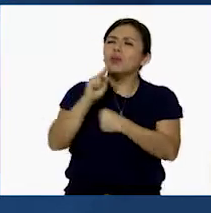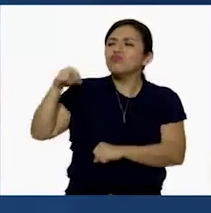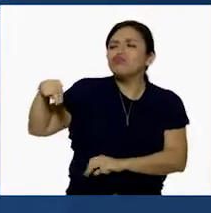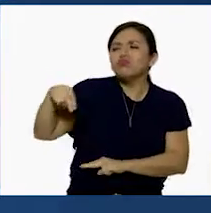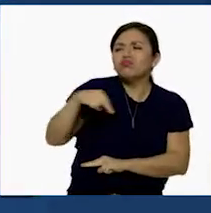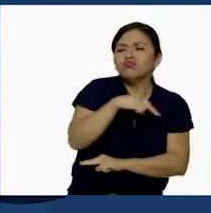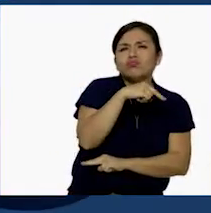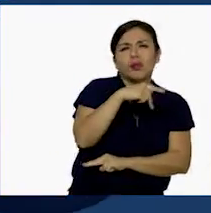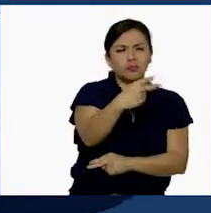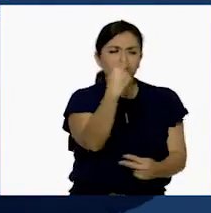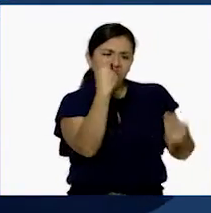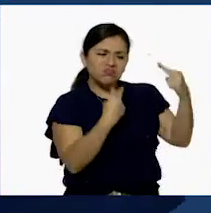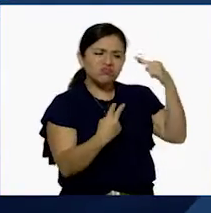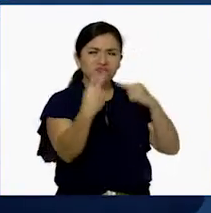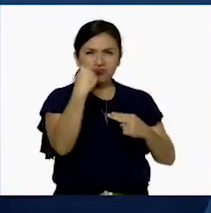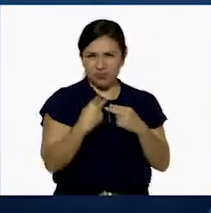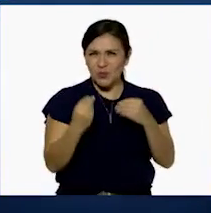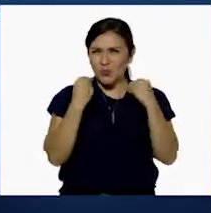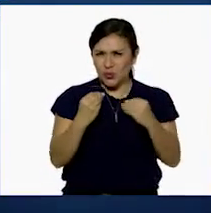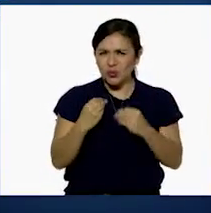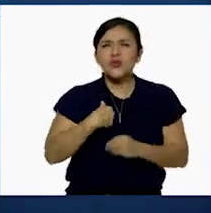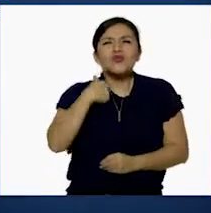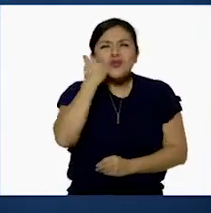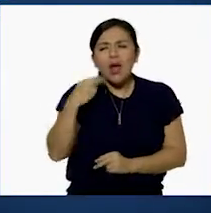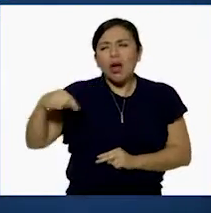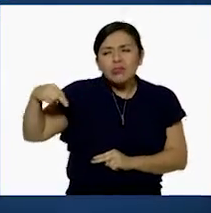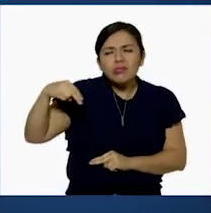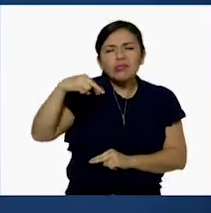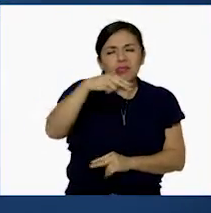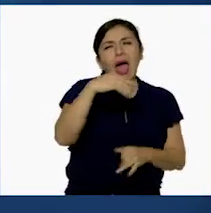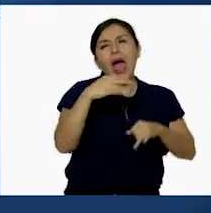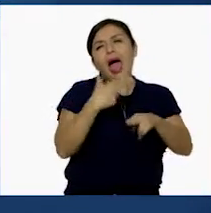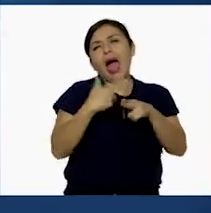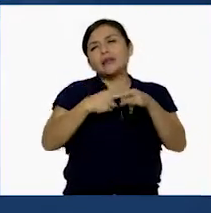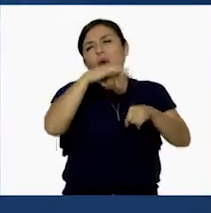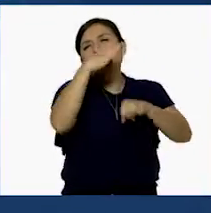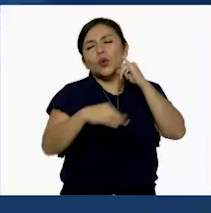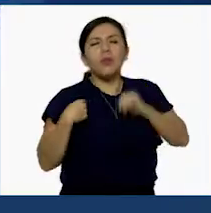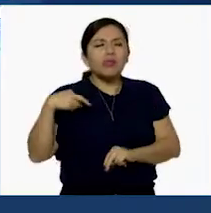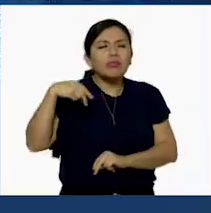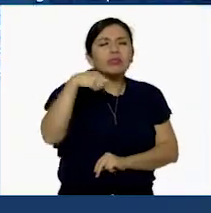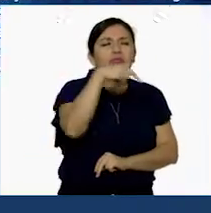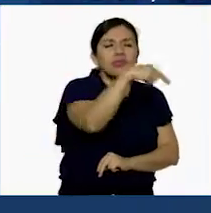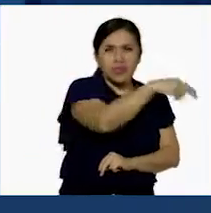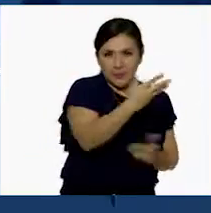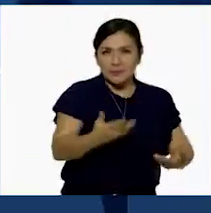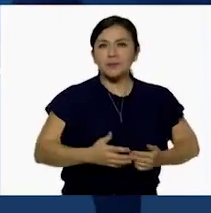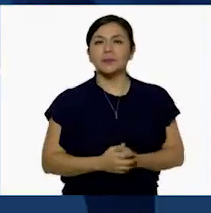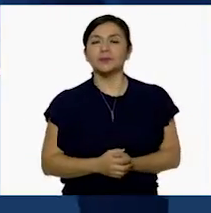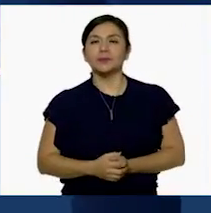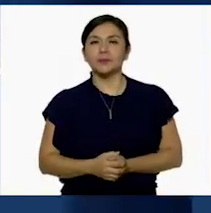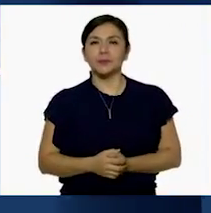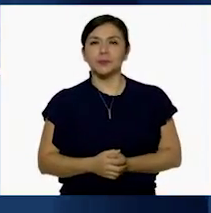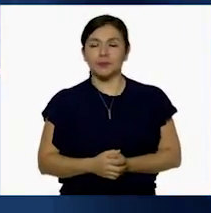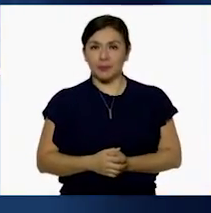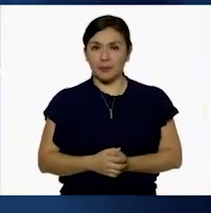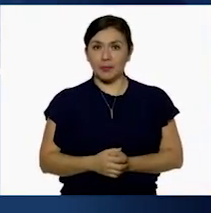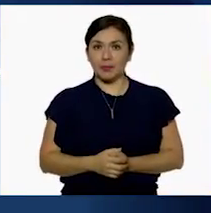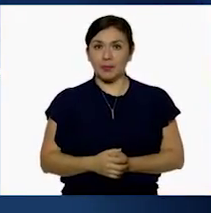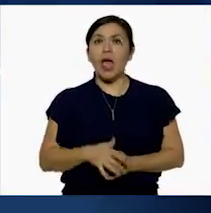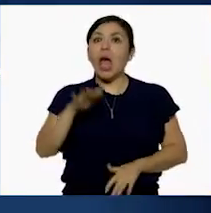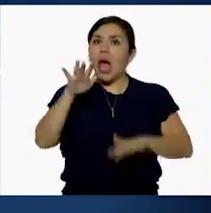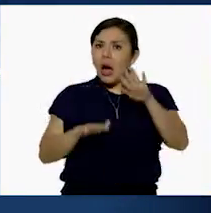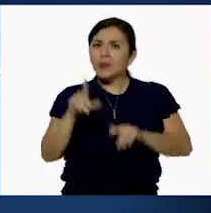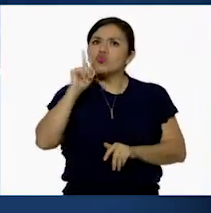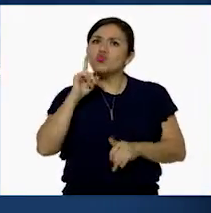pero me guardé bien de hacerlo. Deseaba recorrer la hilera hasta el final y necesitaba un buen pretexto. A veces se sentaba